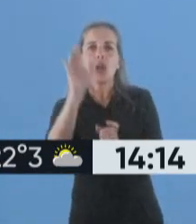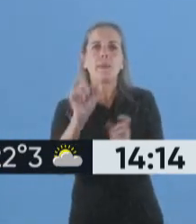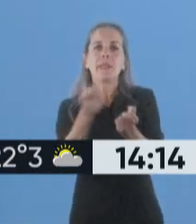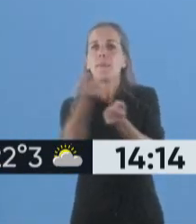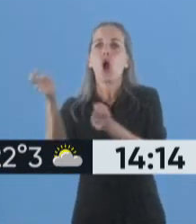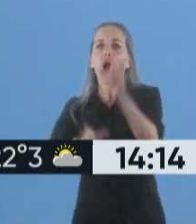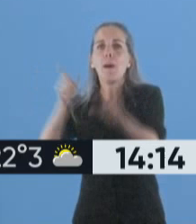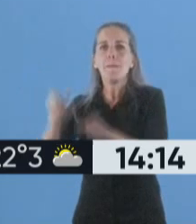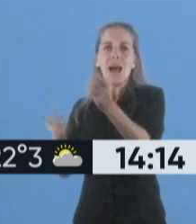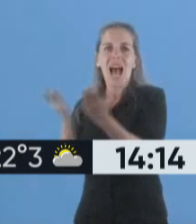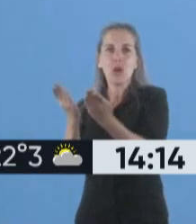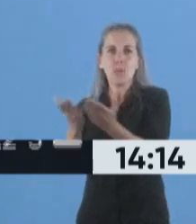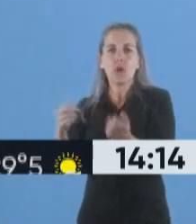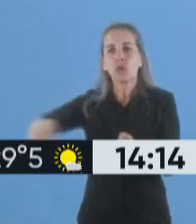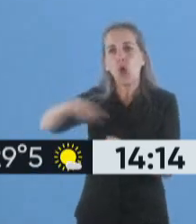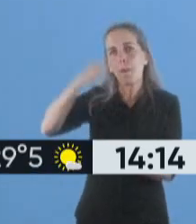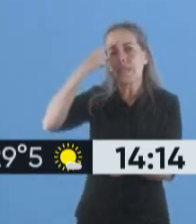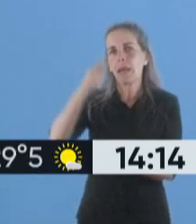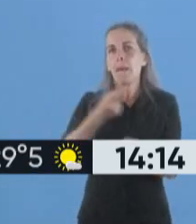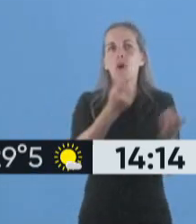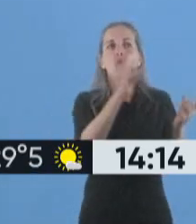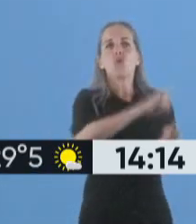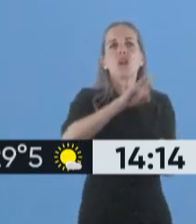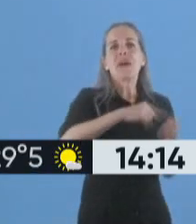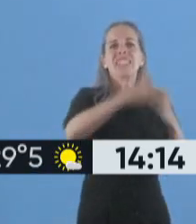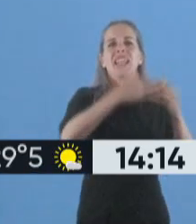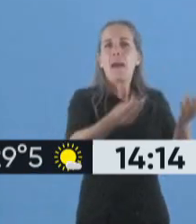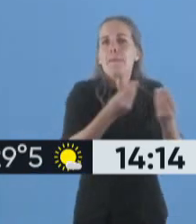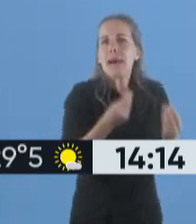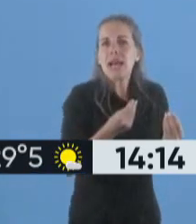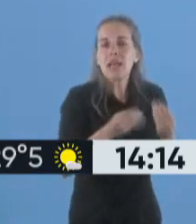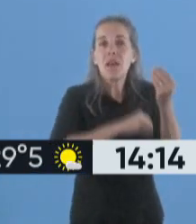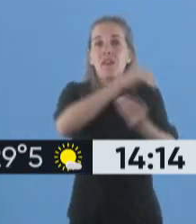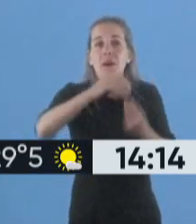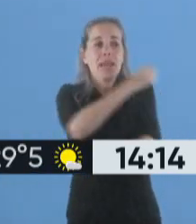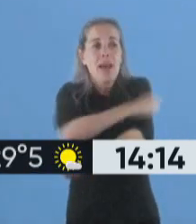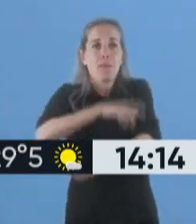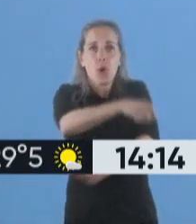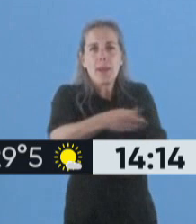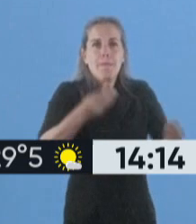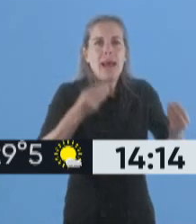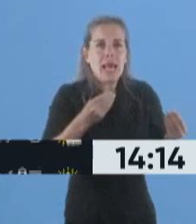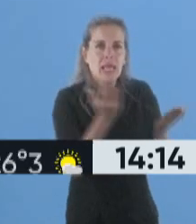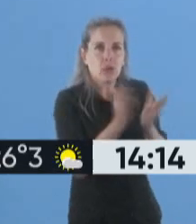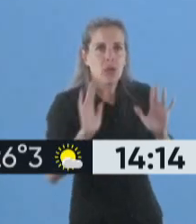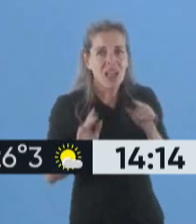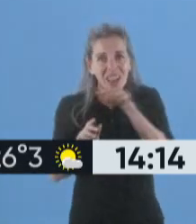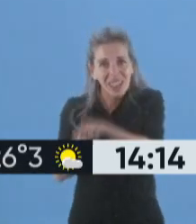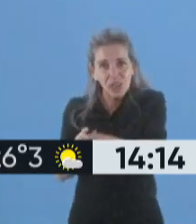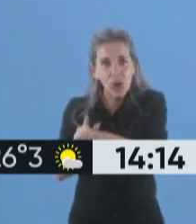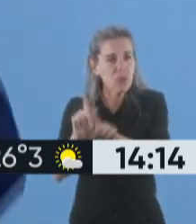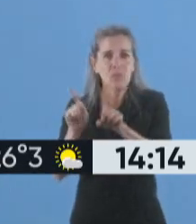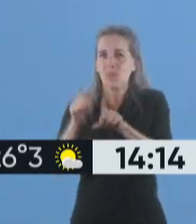las universidades no tenían sentido, donde los hijos de los pobres no podían acceder. ¿Eso saben qué es? El